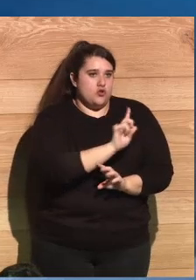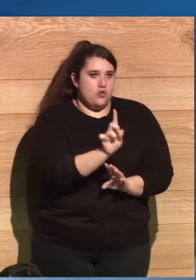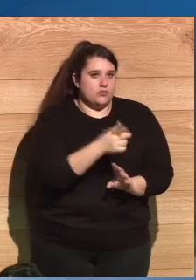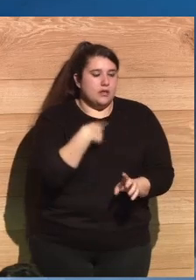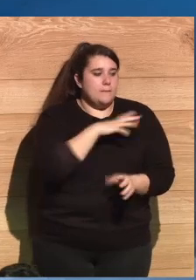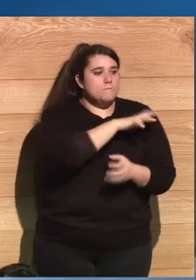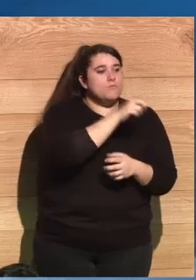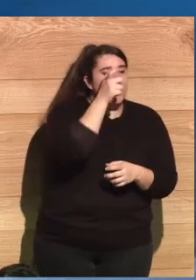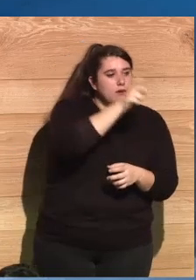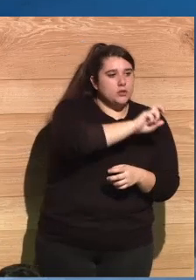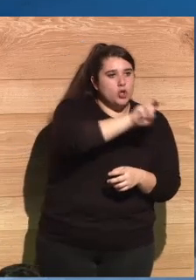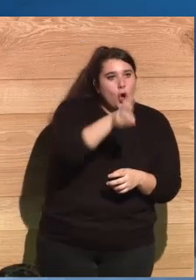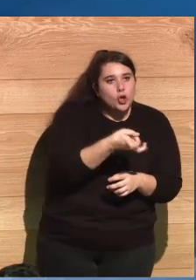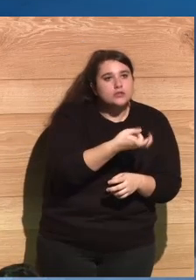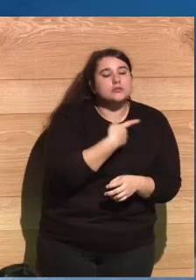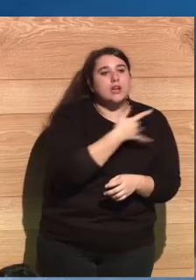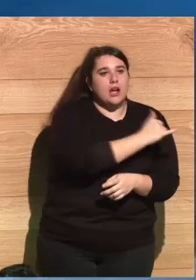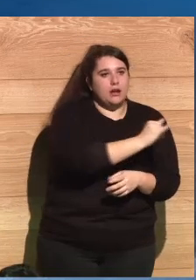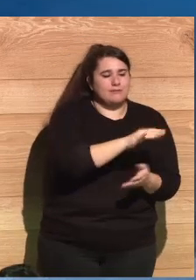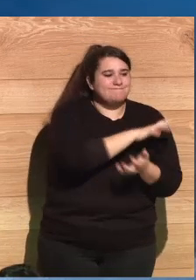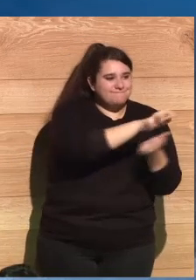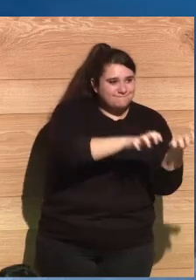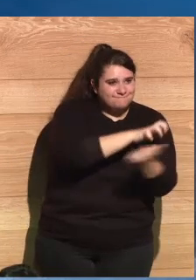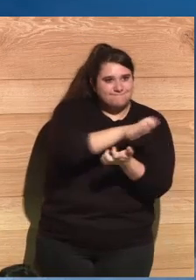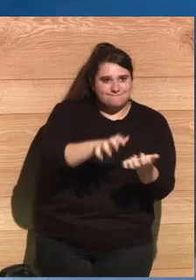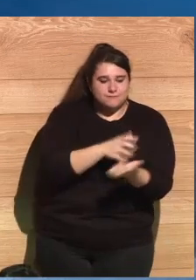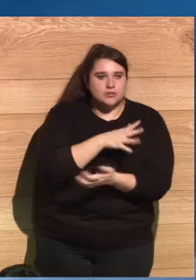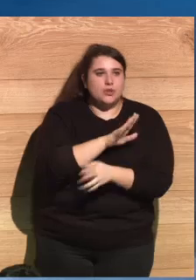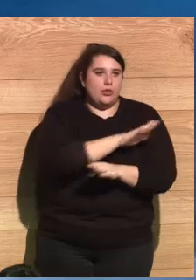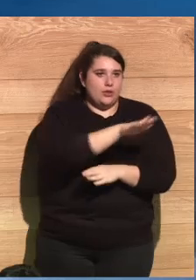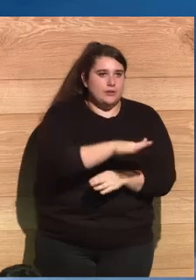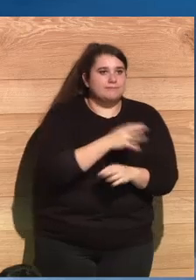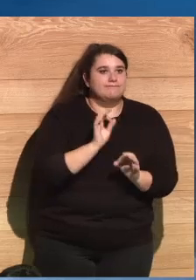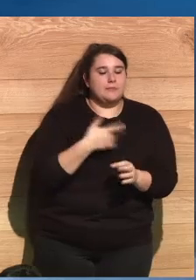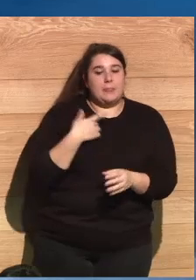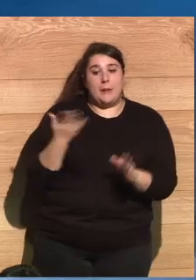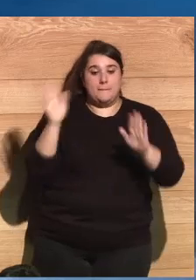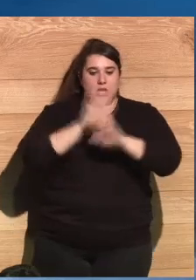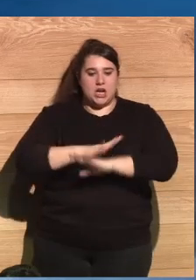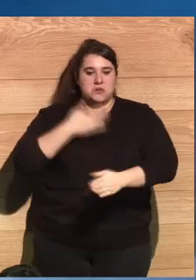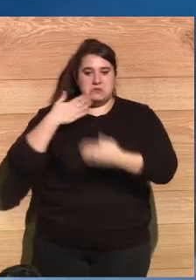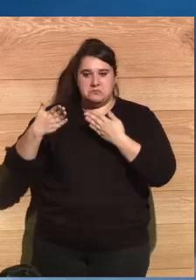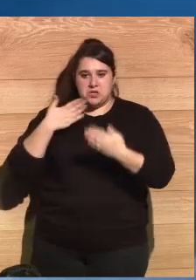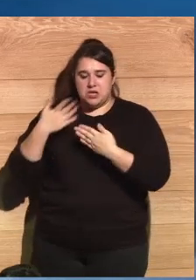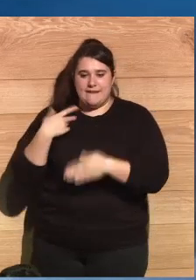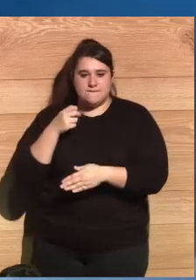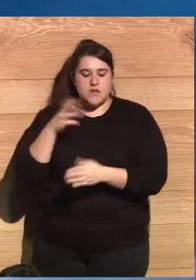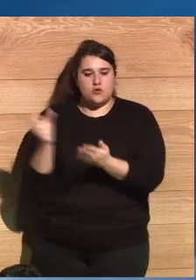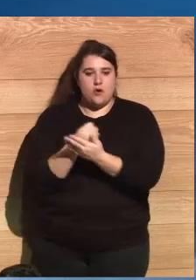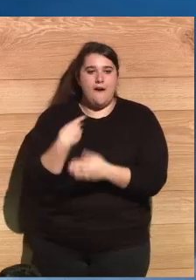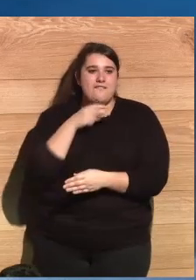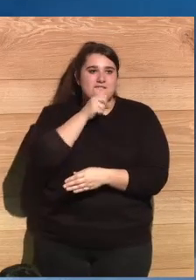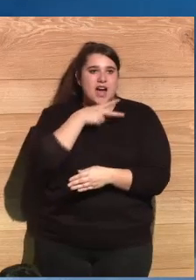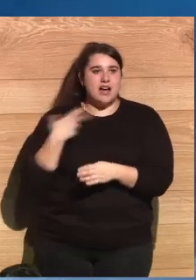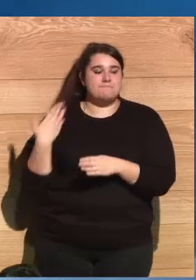quedaron totalmente aniquilados. Y te ponías a hablar con ellos, yo me iba a hablar con ellos por la noche, terminábamos y nos íbamos al bar todos, que